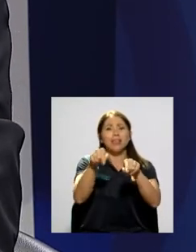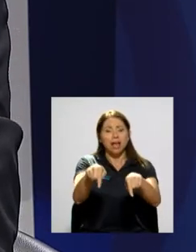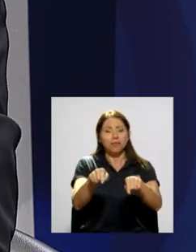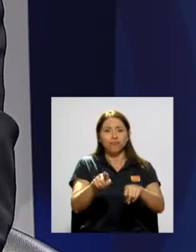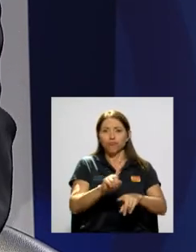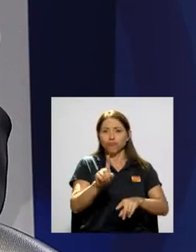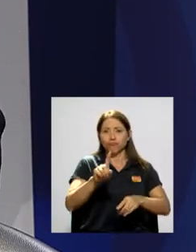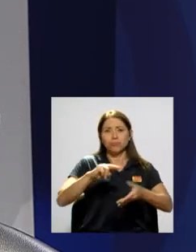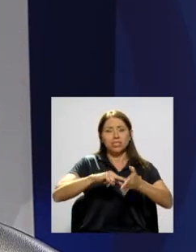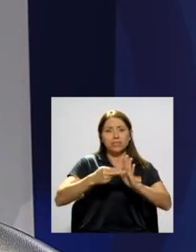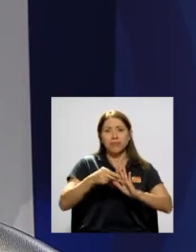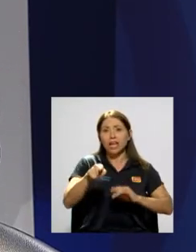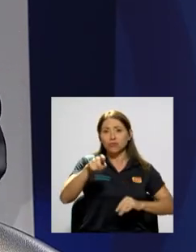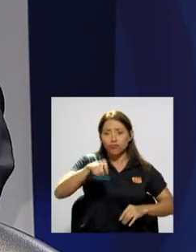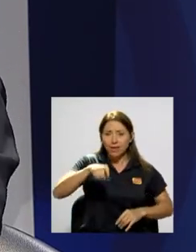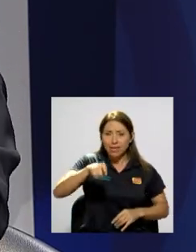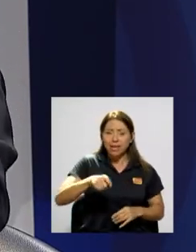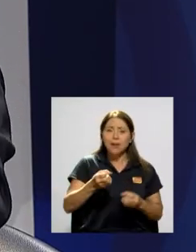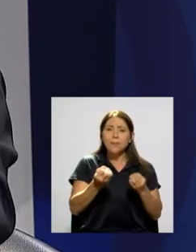requiere muchas